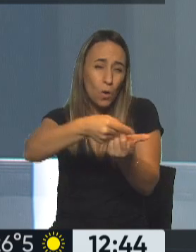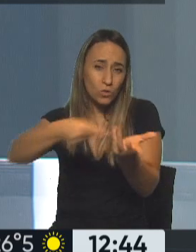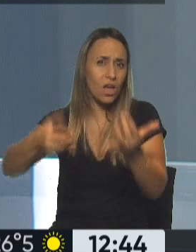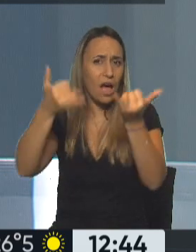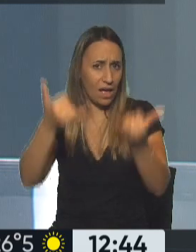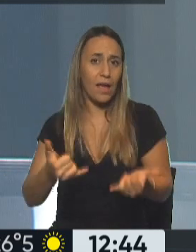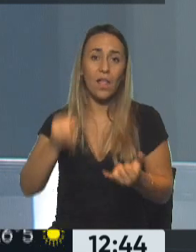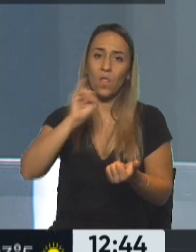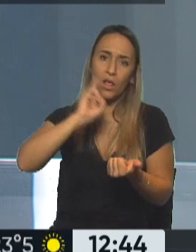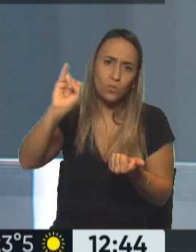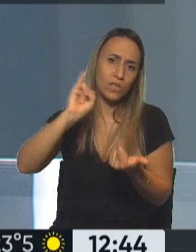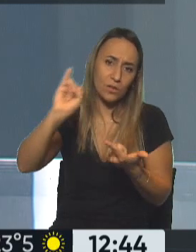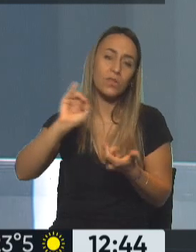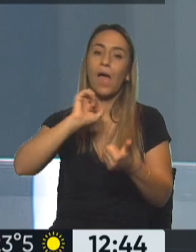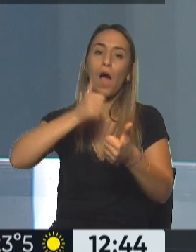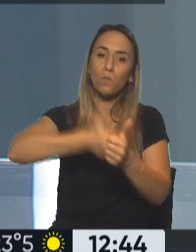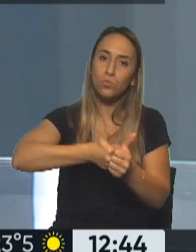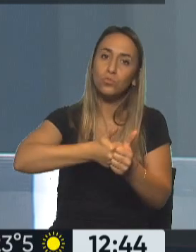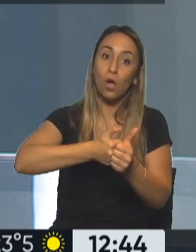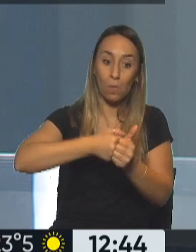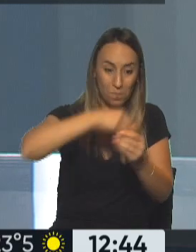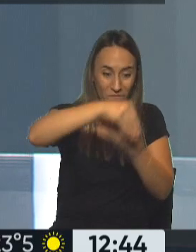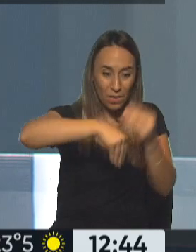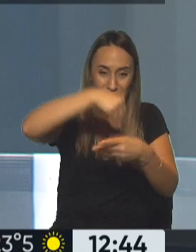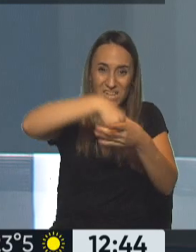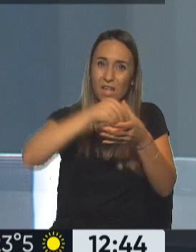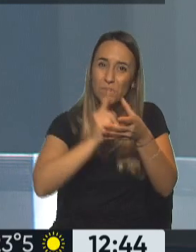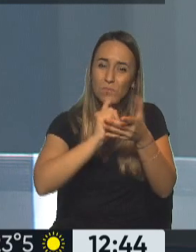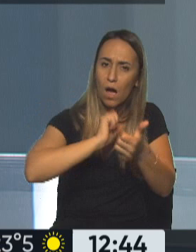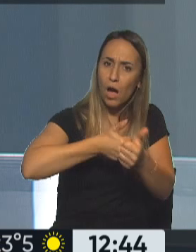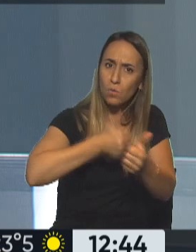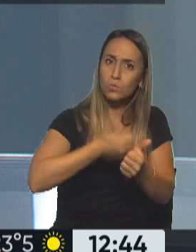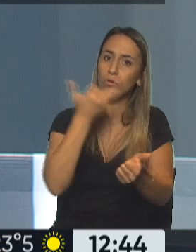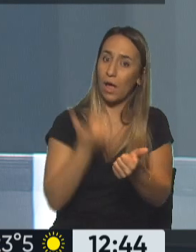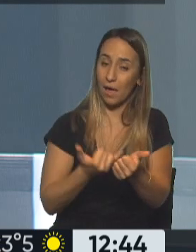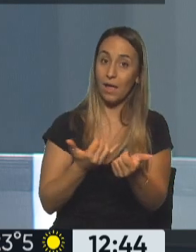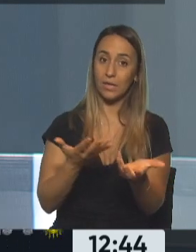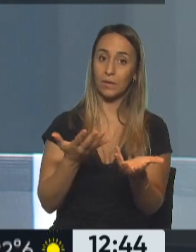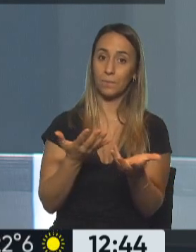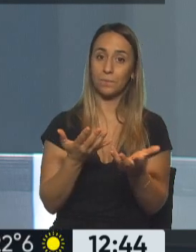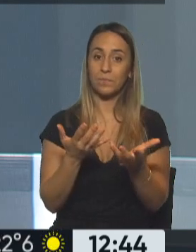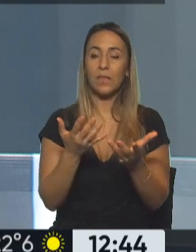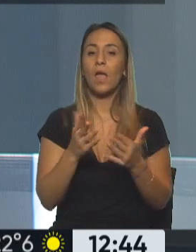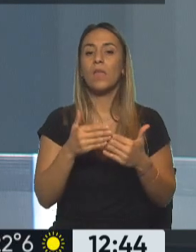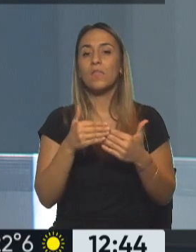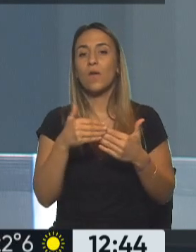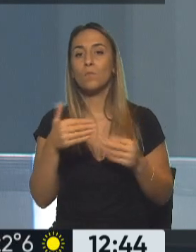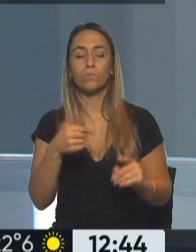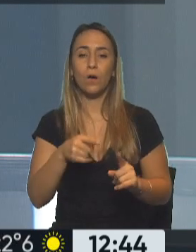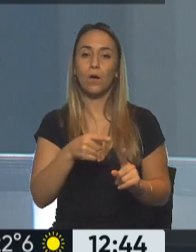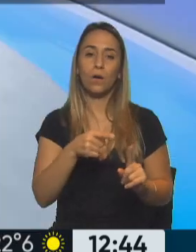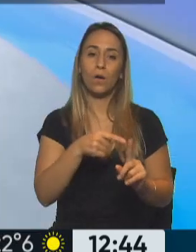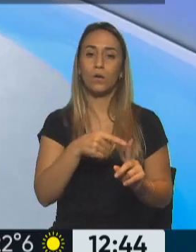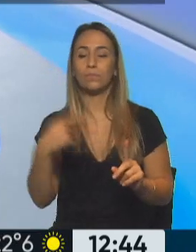denuncias de abuso sexual intrafamiliar con restituciones después forzadas, ¿no?,